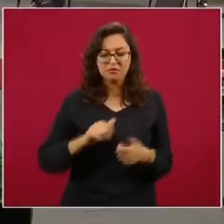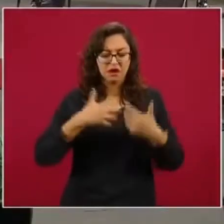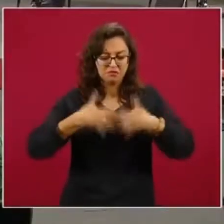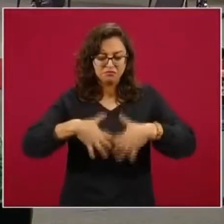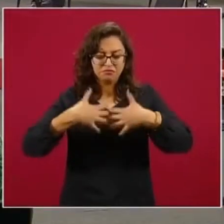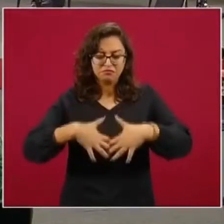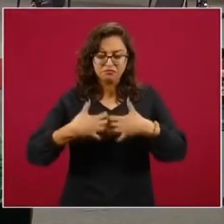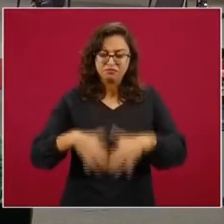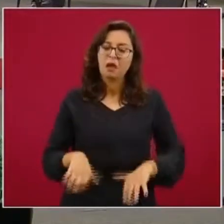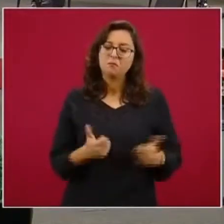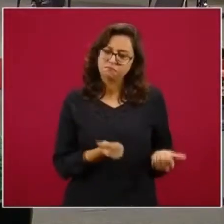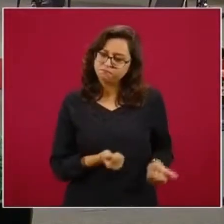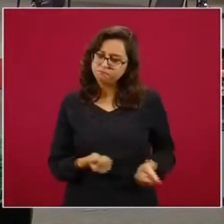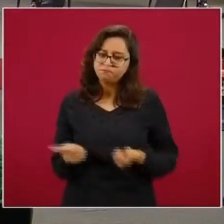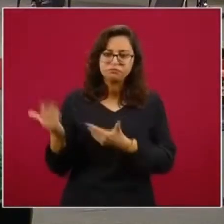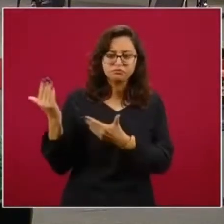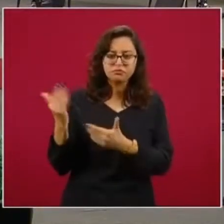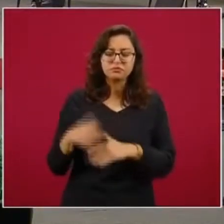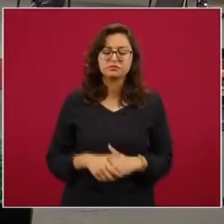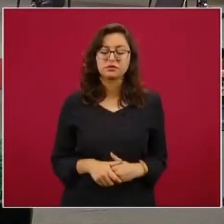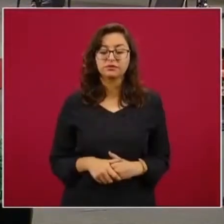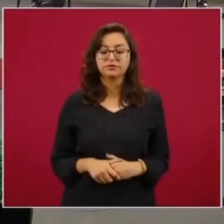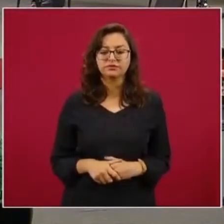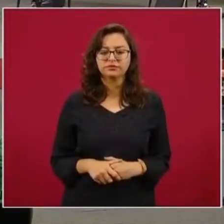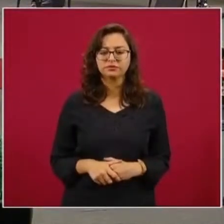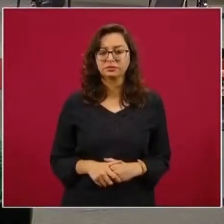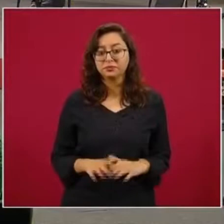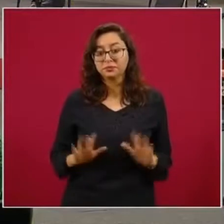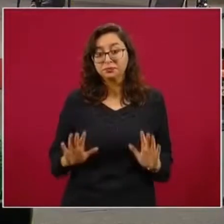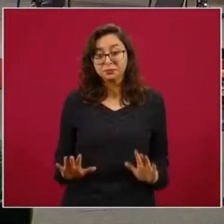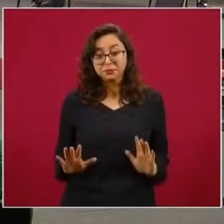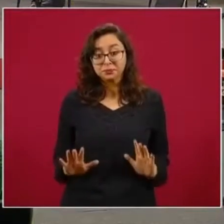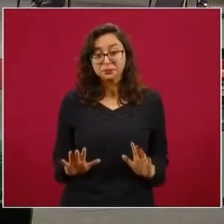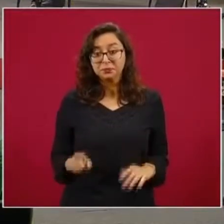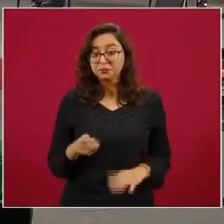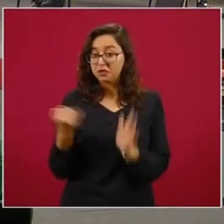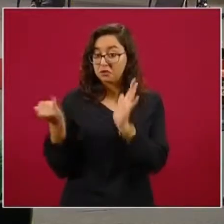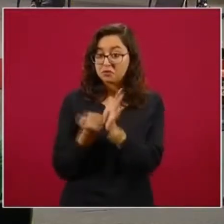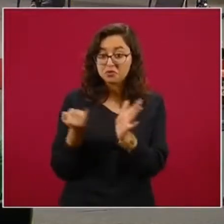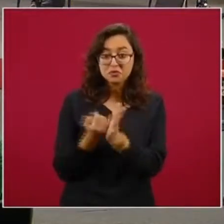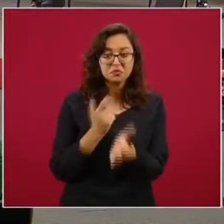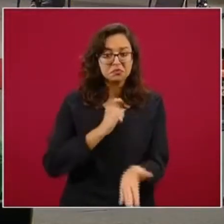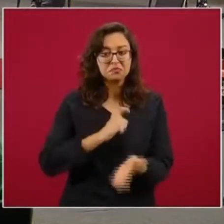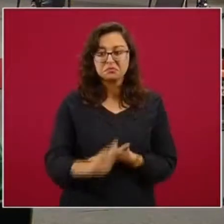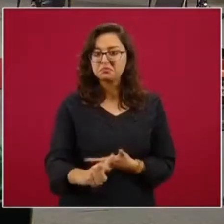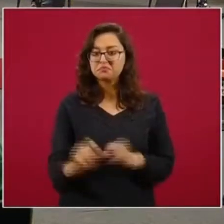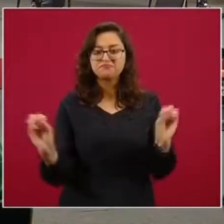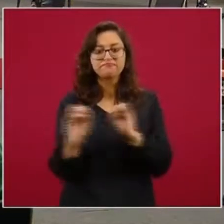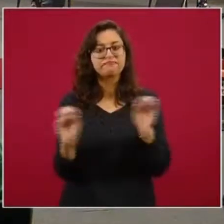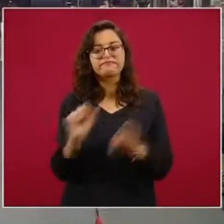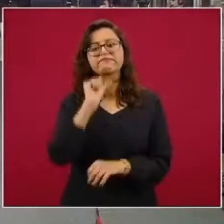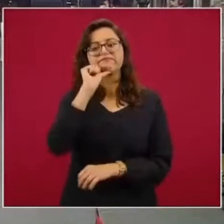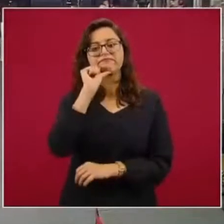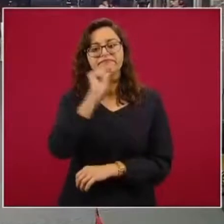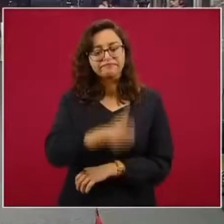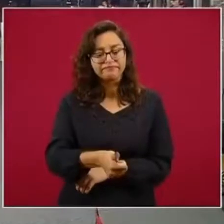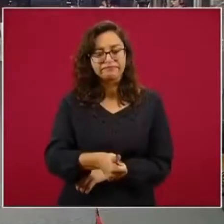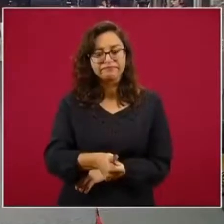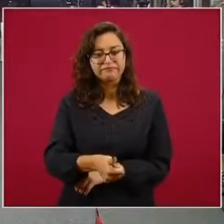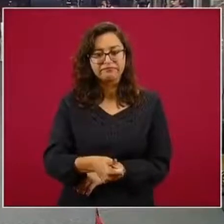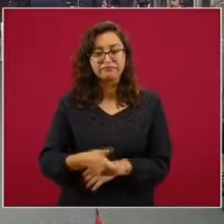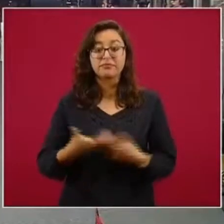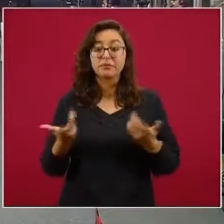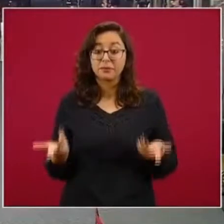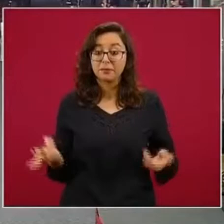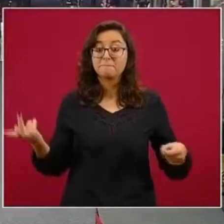extranjero. Bueno, esto se hace sin cubrir ningún impuesto, presidente. Este programa